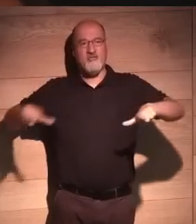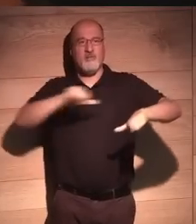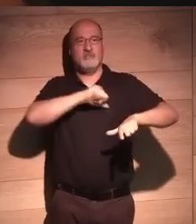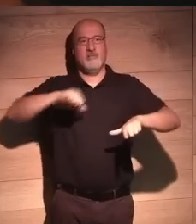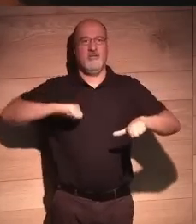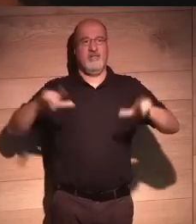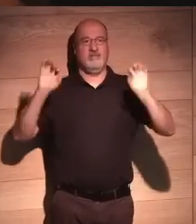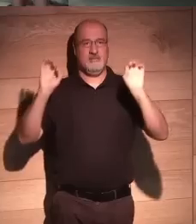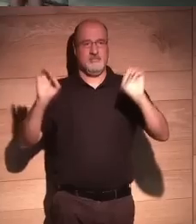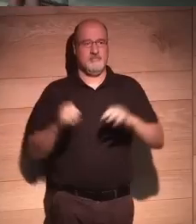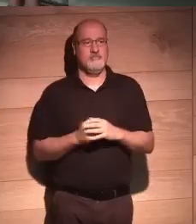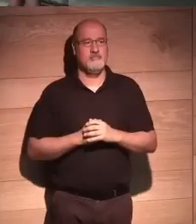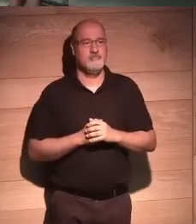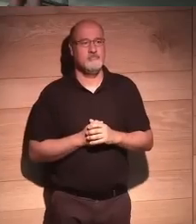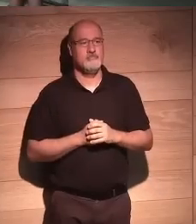privadas.